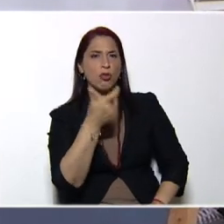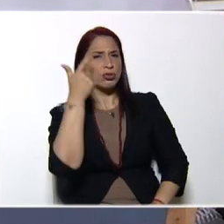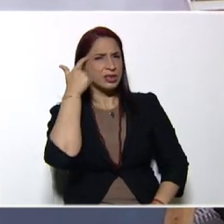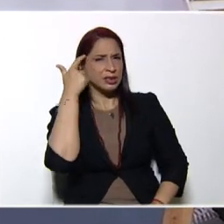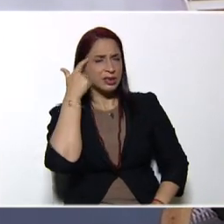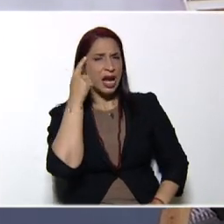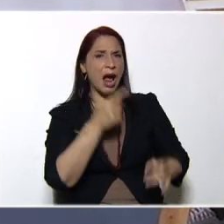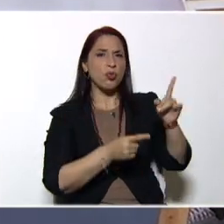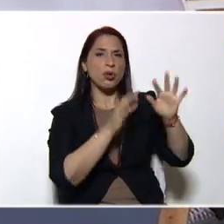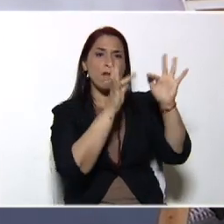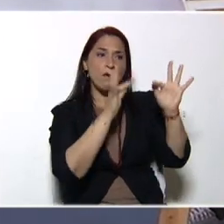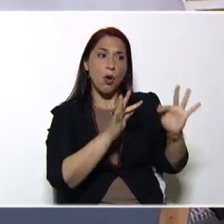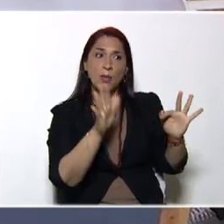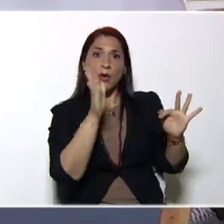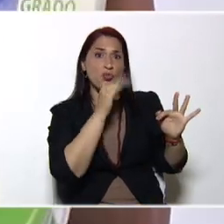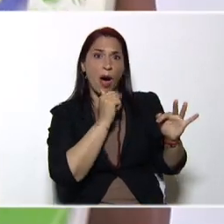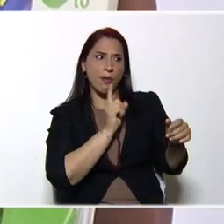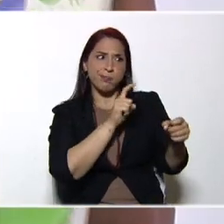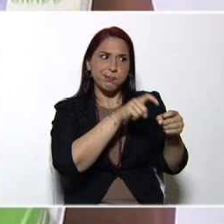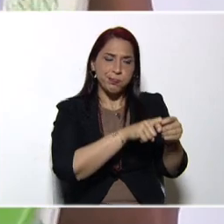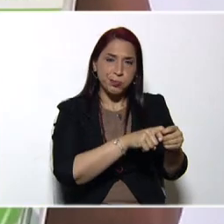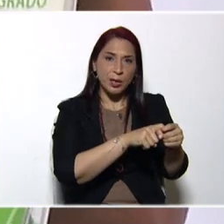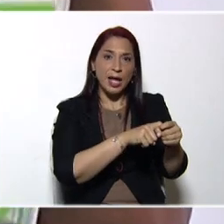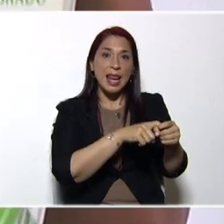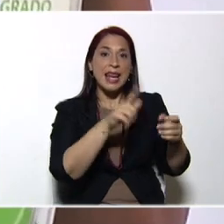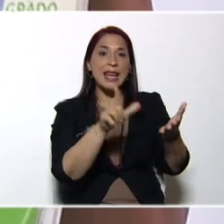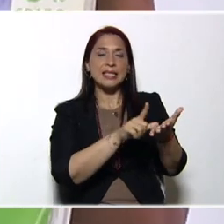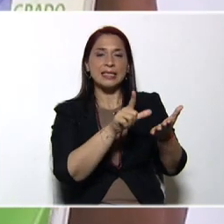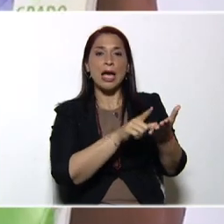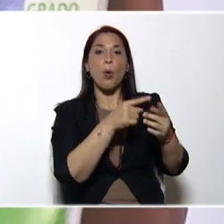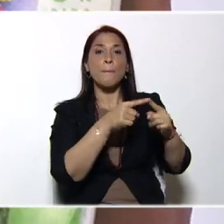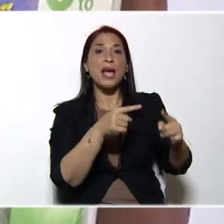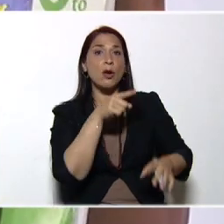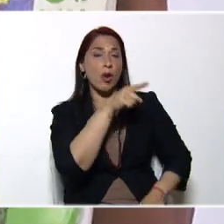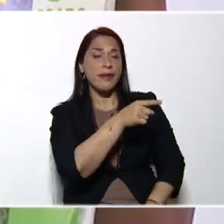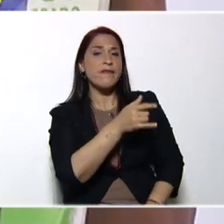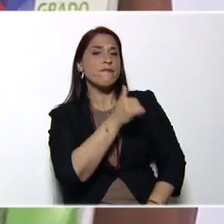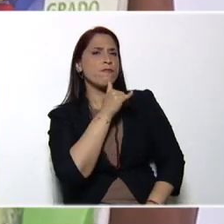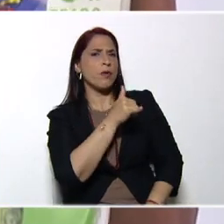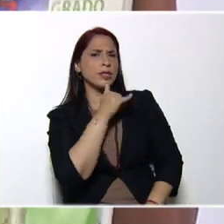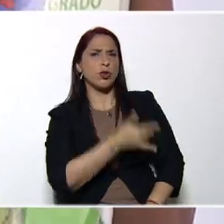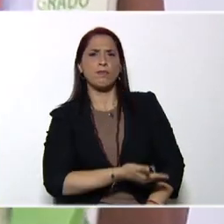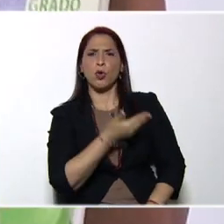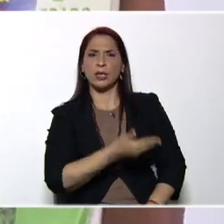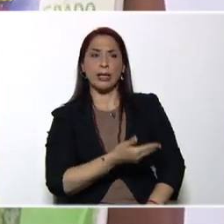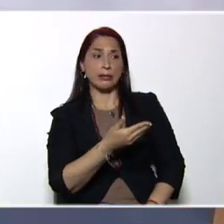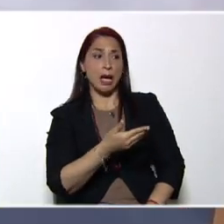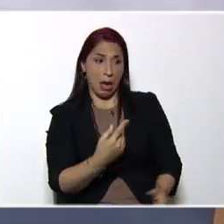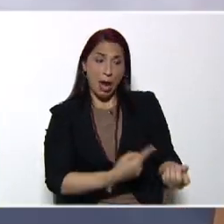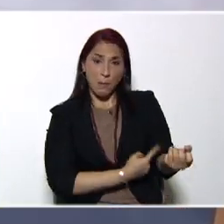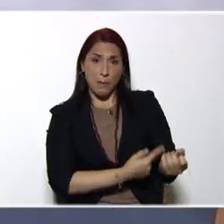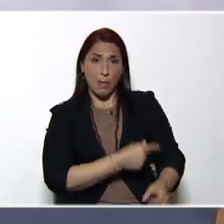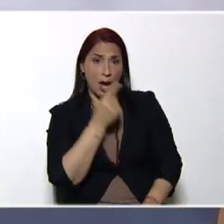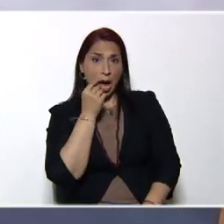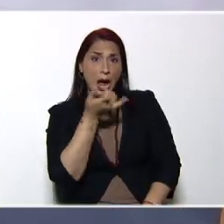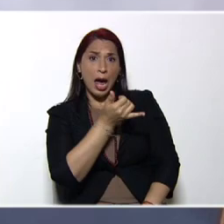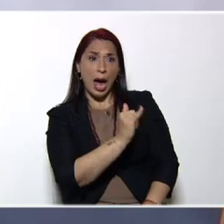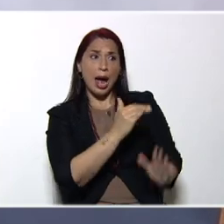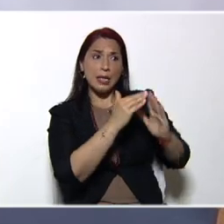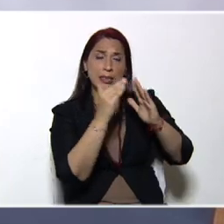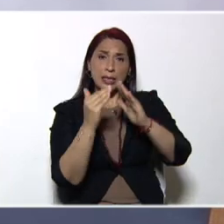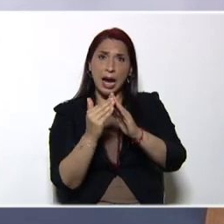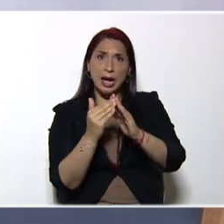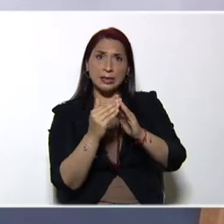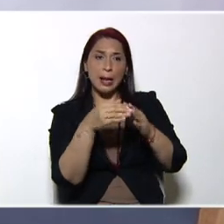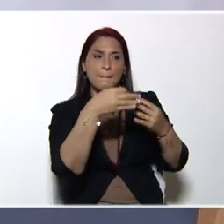no forma parte de educación media general, pero de aquí comienza una información bien interesante. Ojo, si tu hermanito lo tiene en casa, lo sacas y te voy a decir